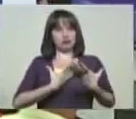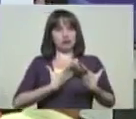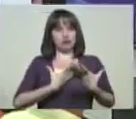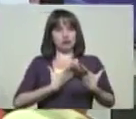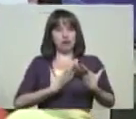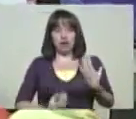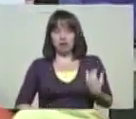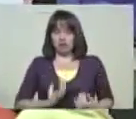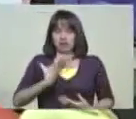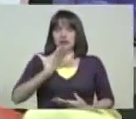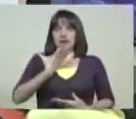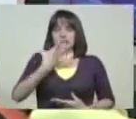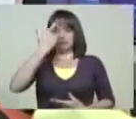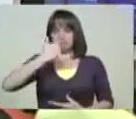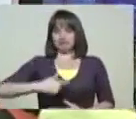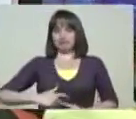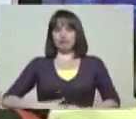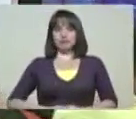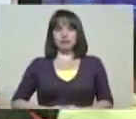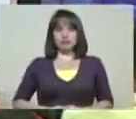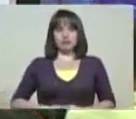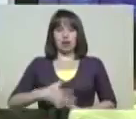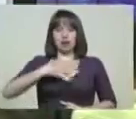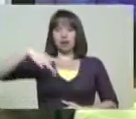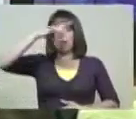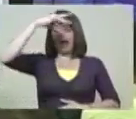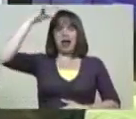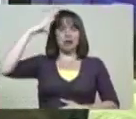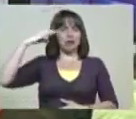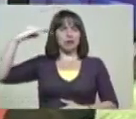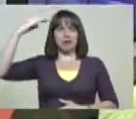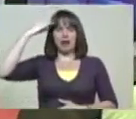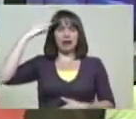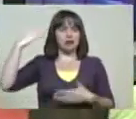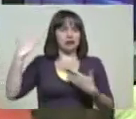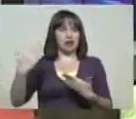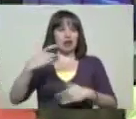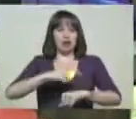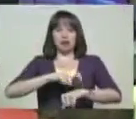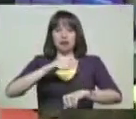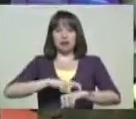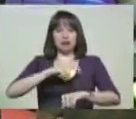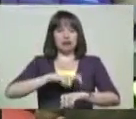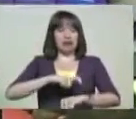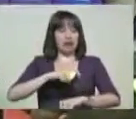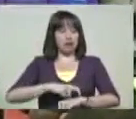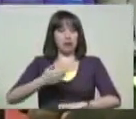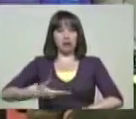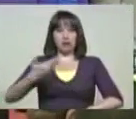ser mi alma en mi mente en mi tiempo vital